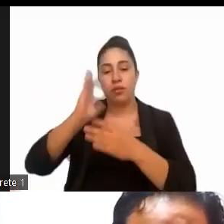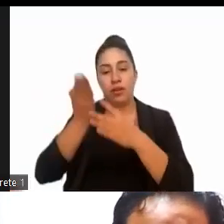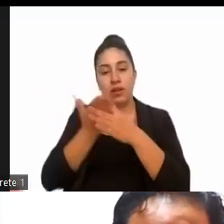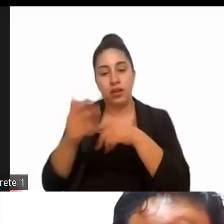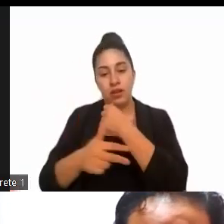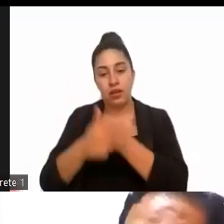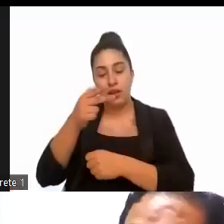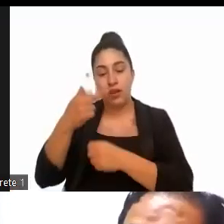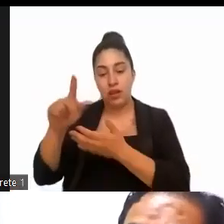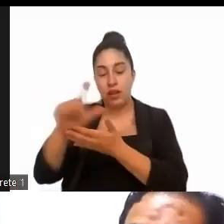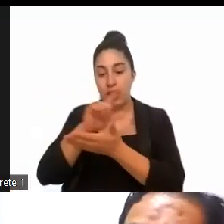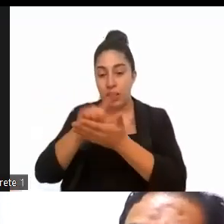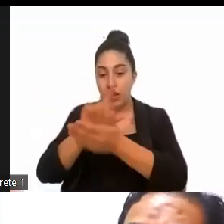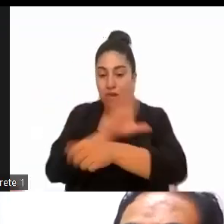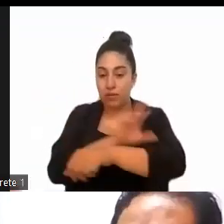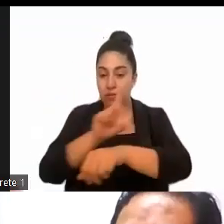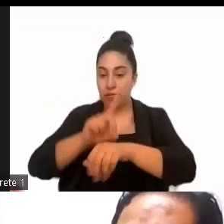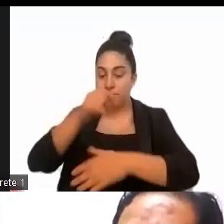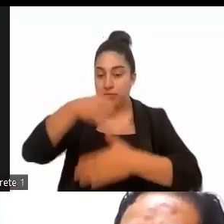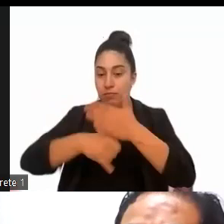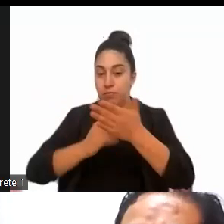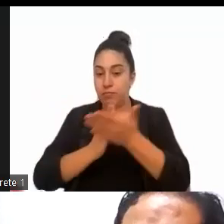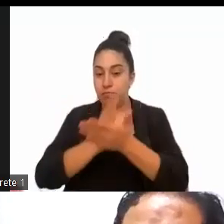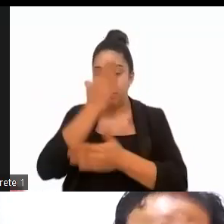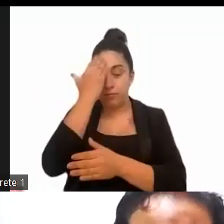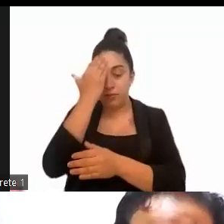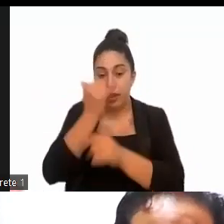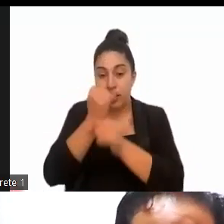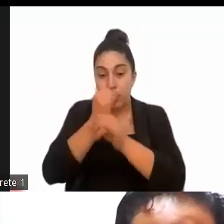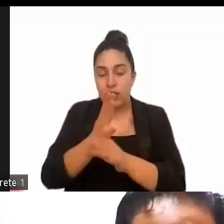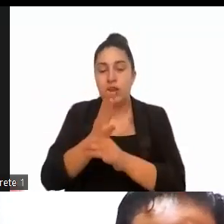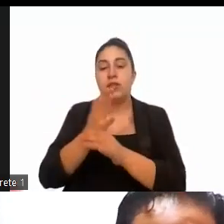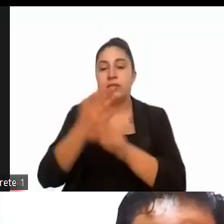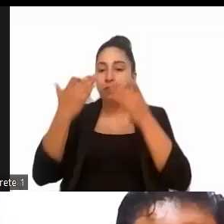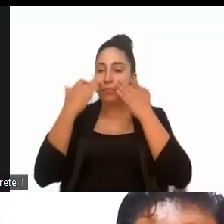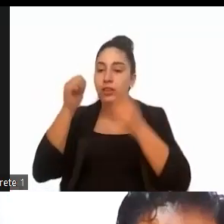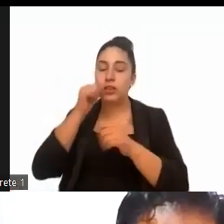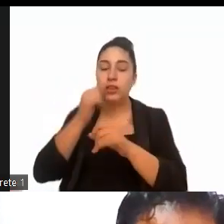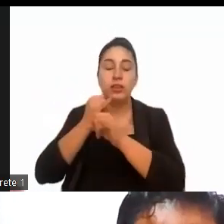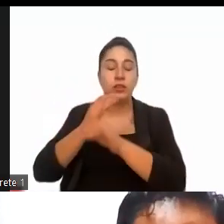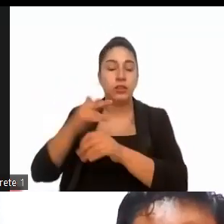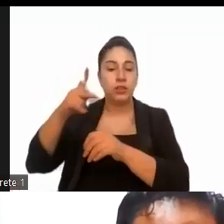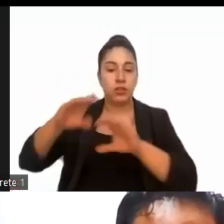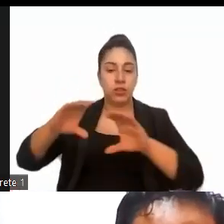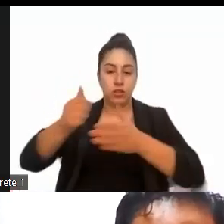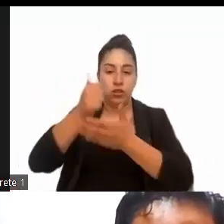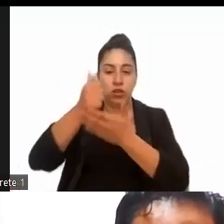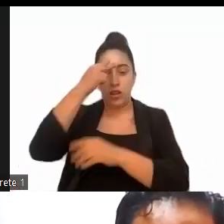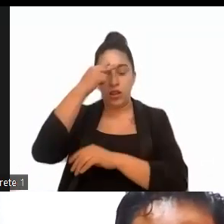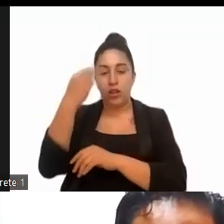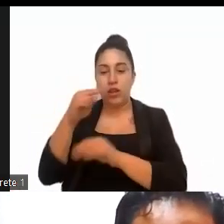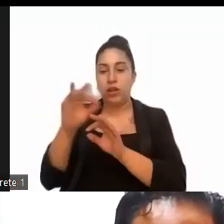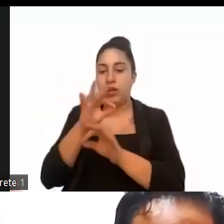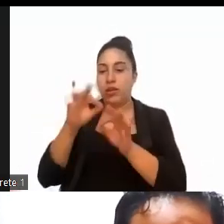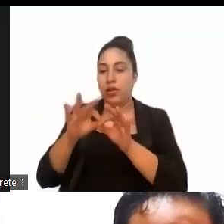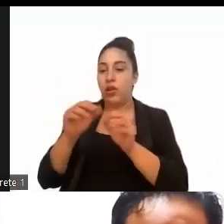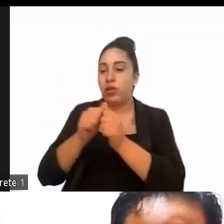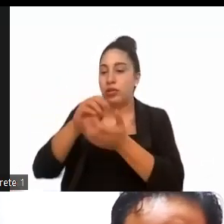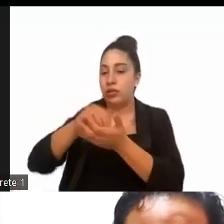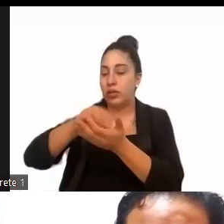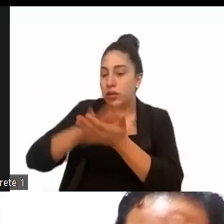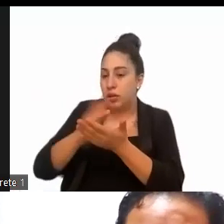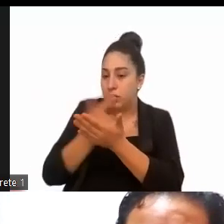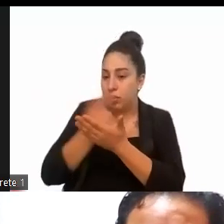de Transparencia, Acceso a la Información Pública en Rendición de Cuentas de la Ciudad de México, y con el objeto de dar cumplimiento a la entrega del proyecto de manual de instalación